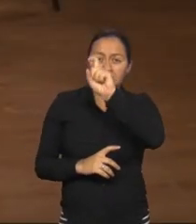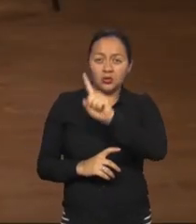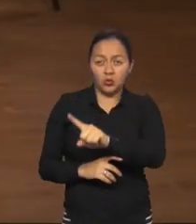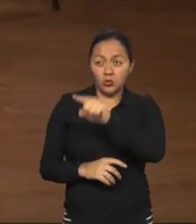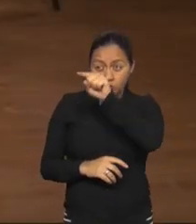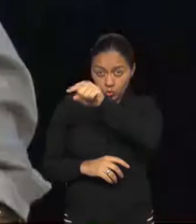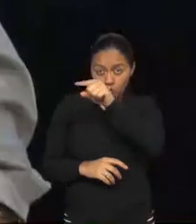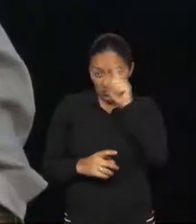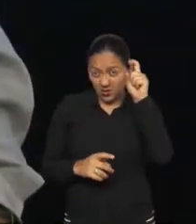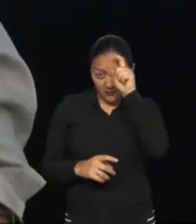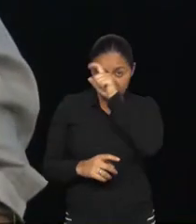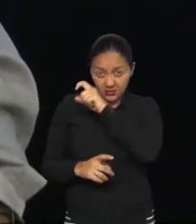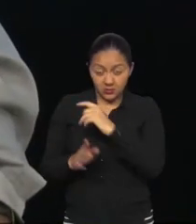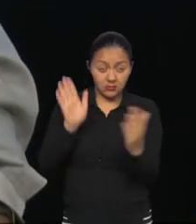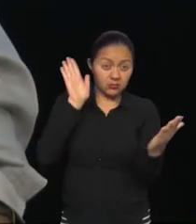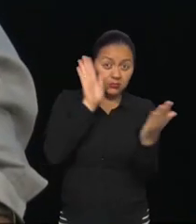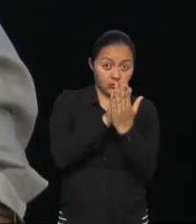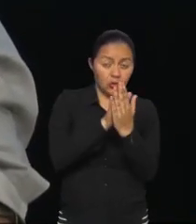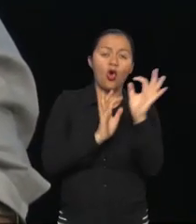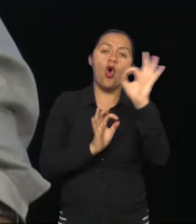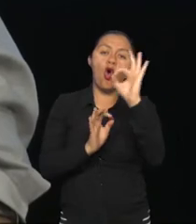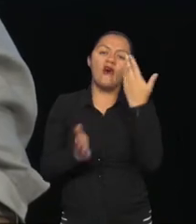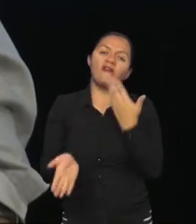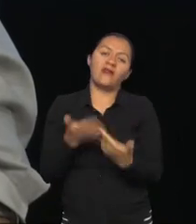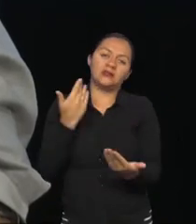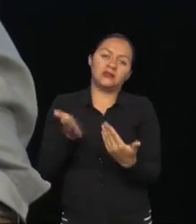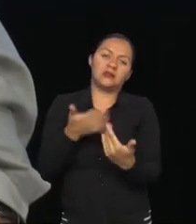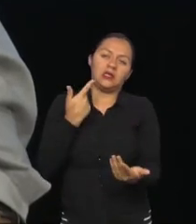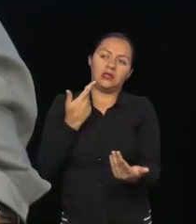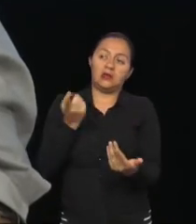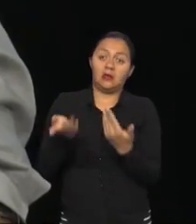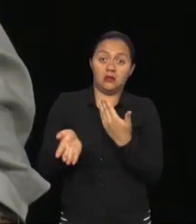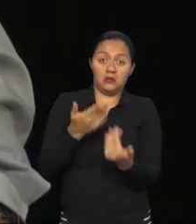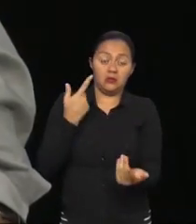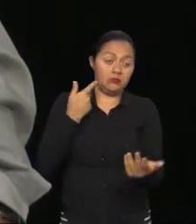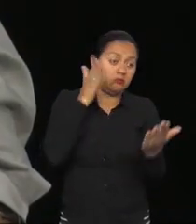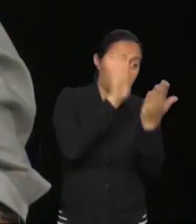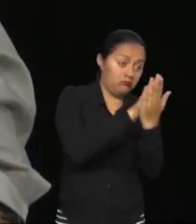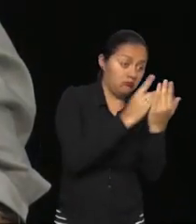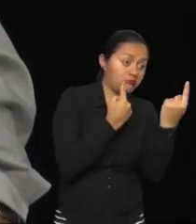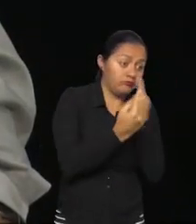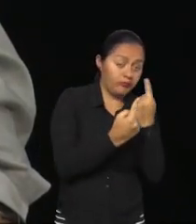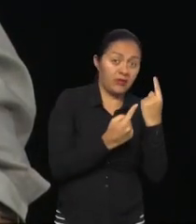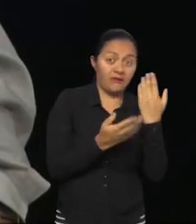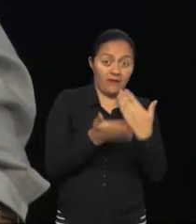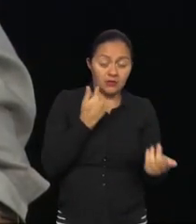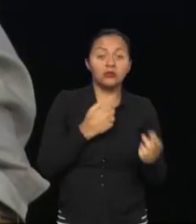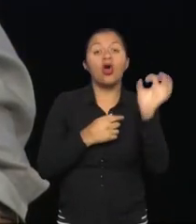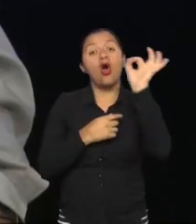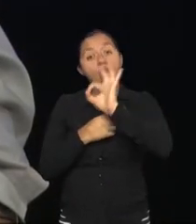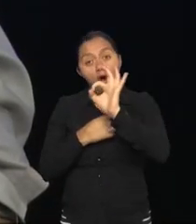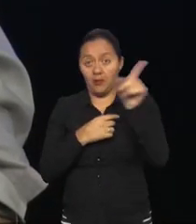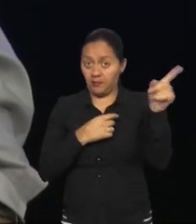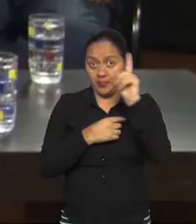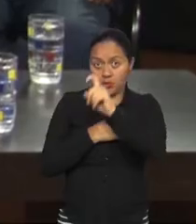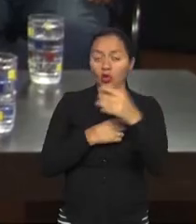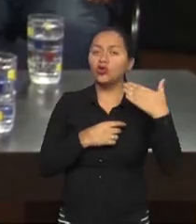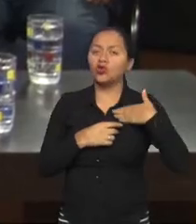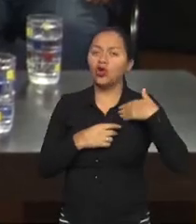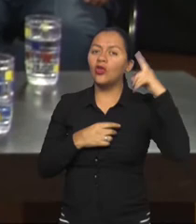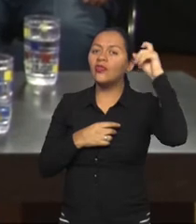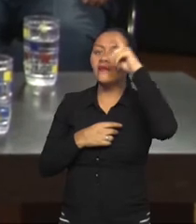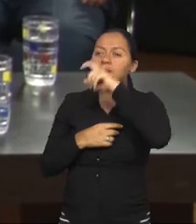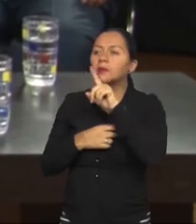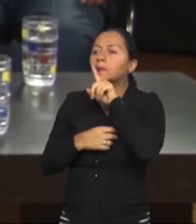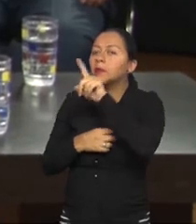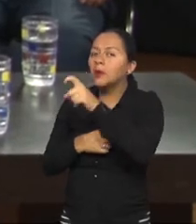fue? ¿Qué tan fácil fue lograr ese ámbito? Yo diría, ¿qué cuán difícil fue cuando el padre está ahí